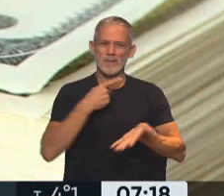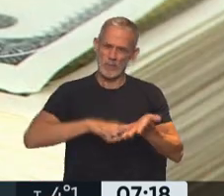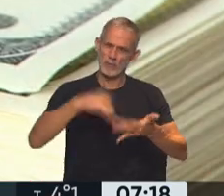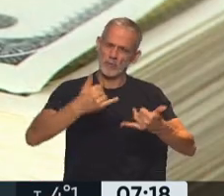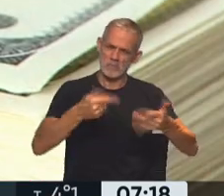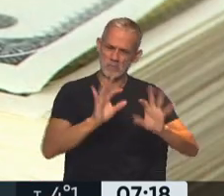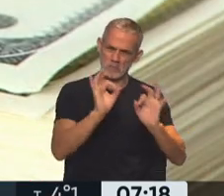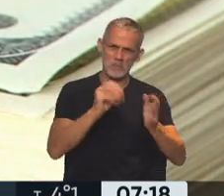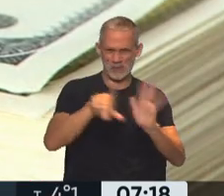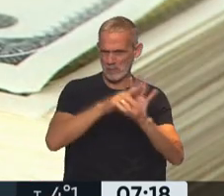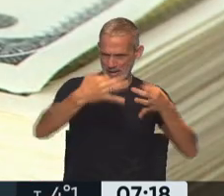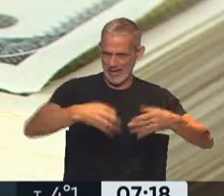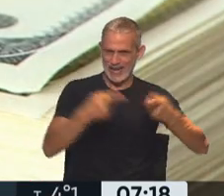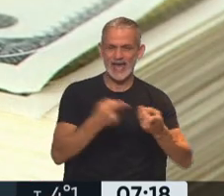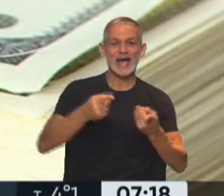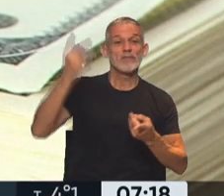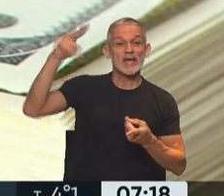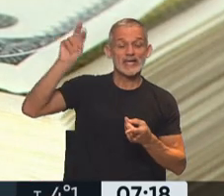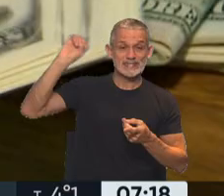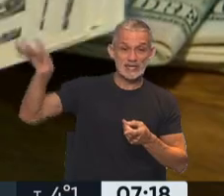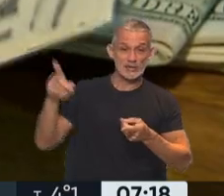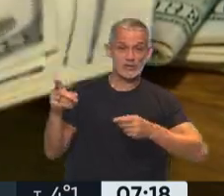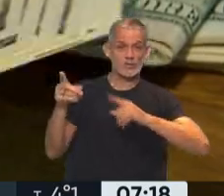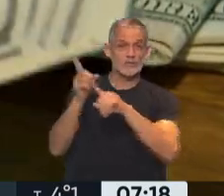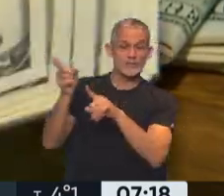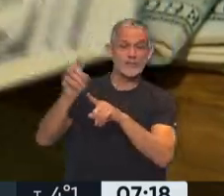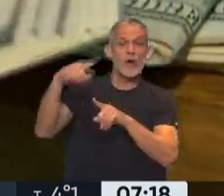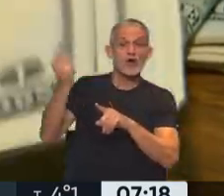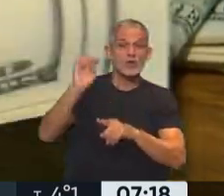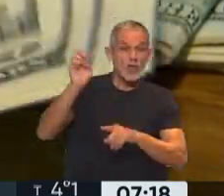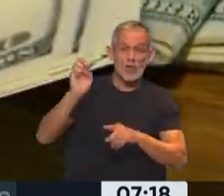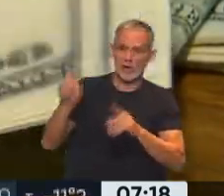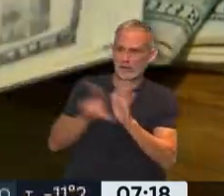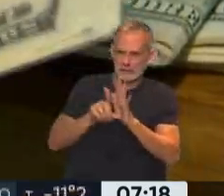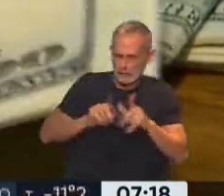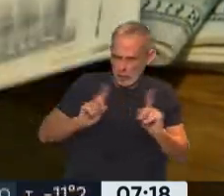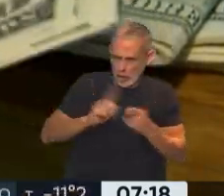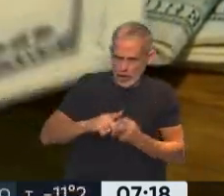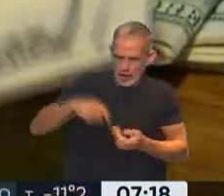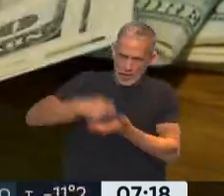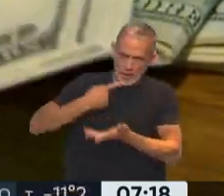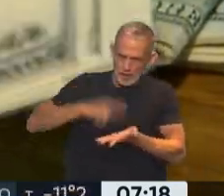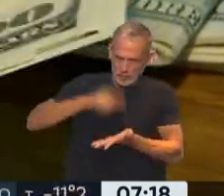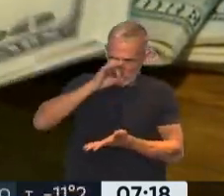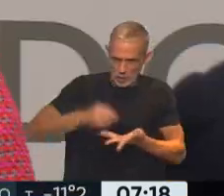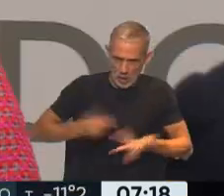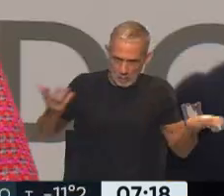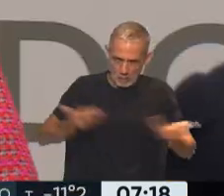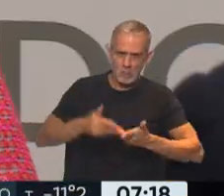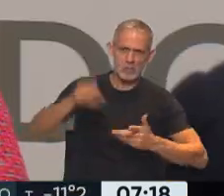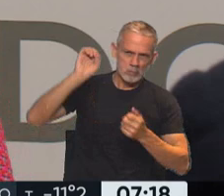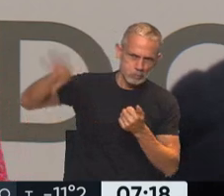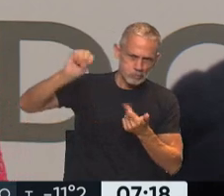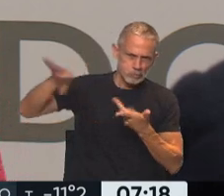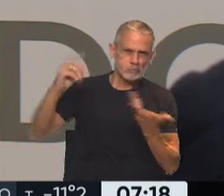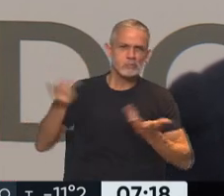están legales digamos en el exterior el resto es ilegal y no paga impuestos nunca pagó impuestos no sabemos ni desde cuándo están